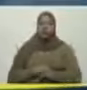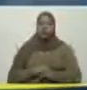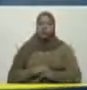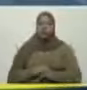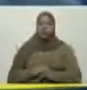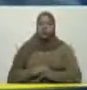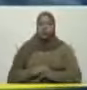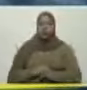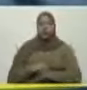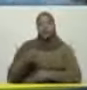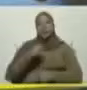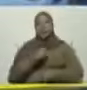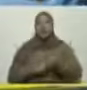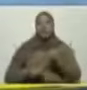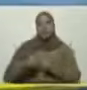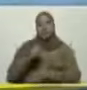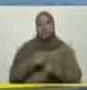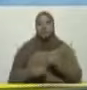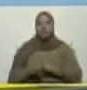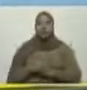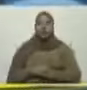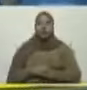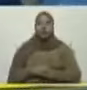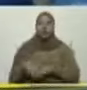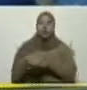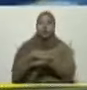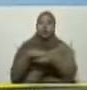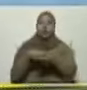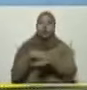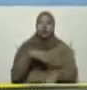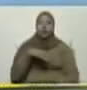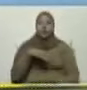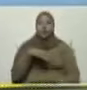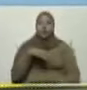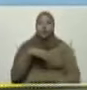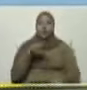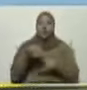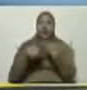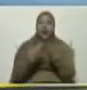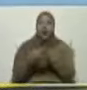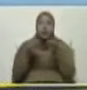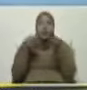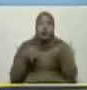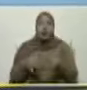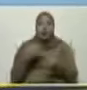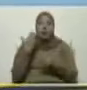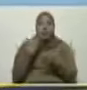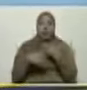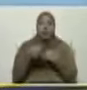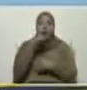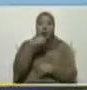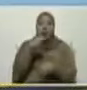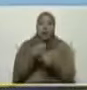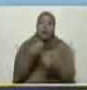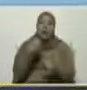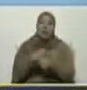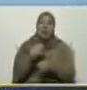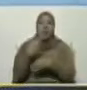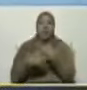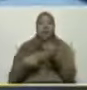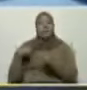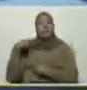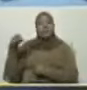hizo un baile no se bailaba salsa entonces Ni reguetón se